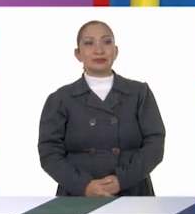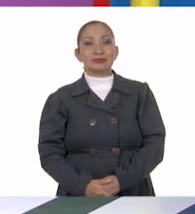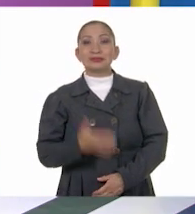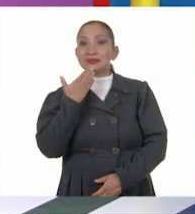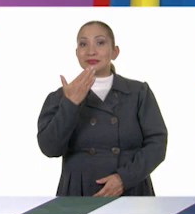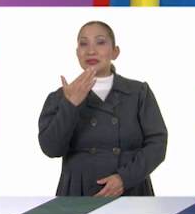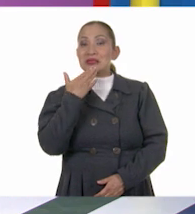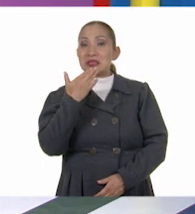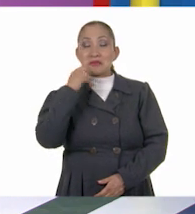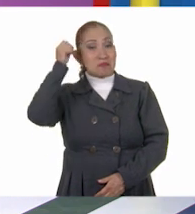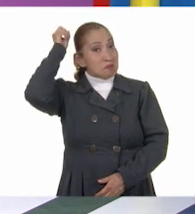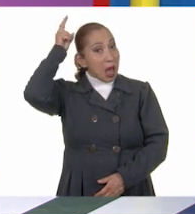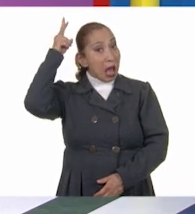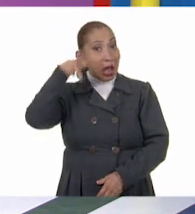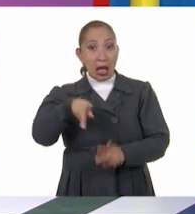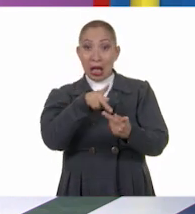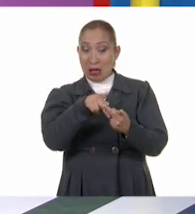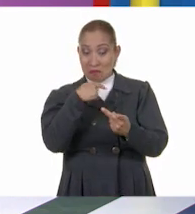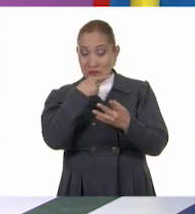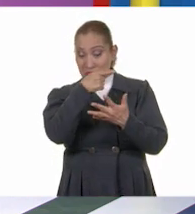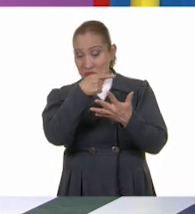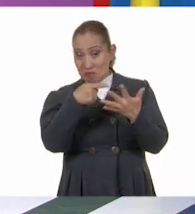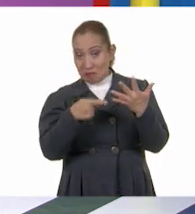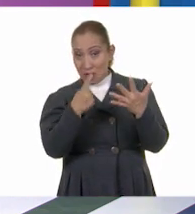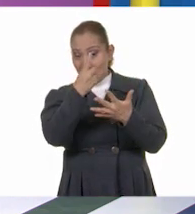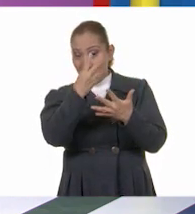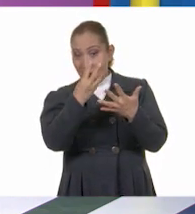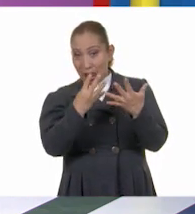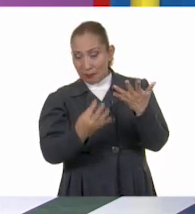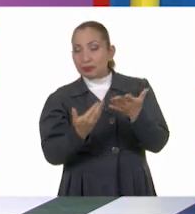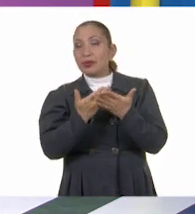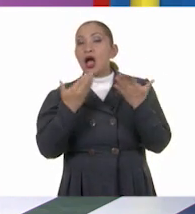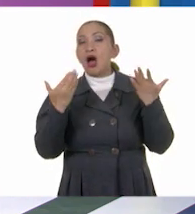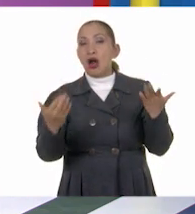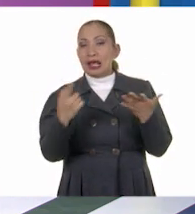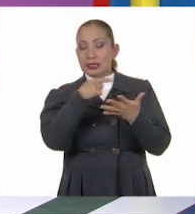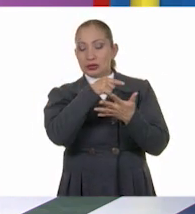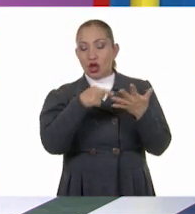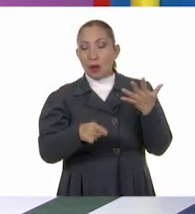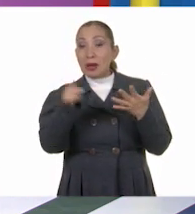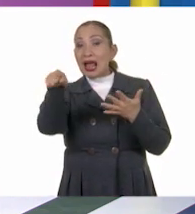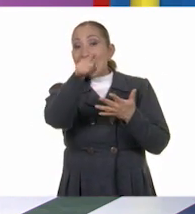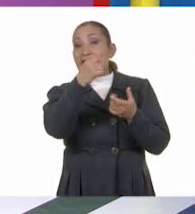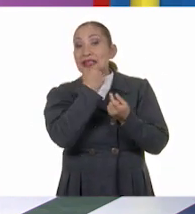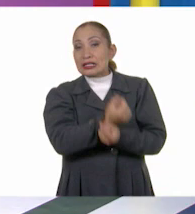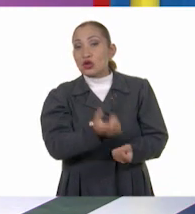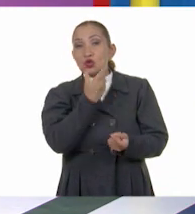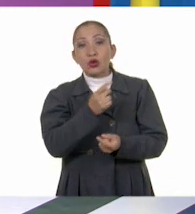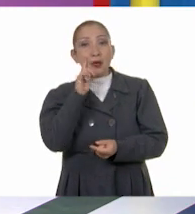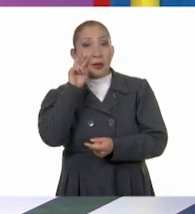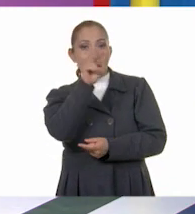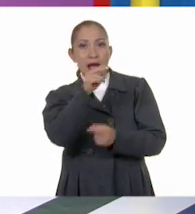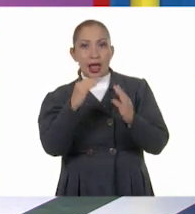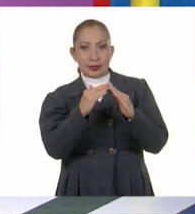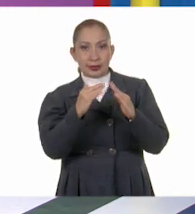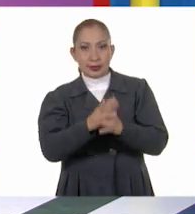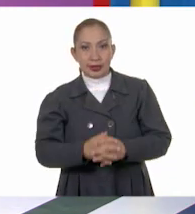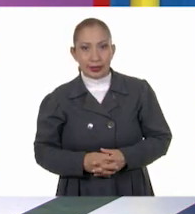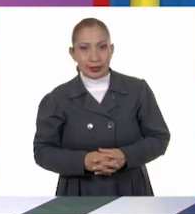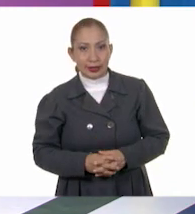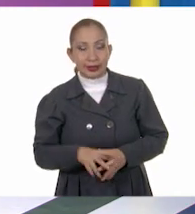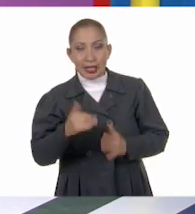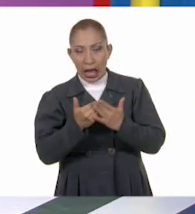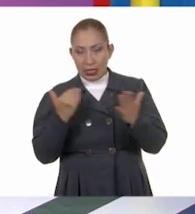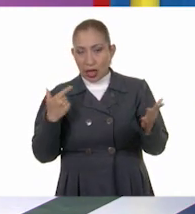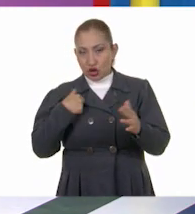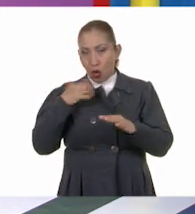Muy bien, Raulito, están perfectos esos pasos. ¿Por qué no hacemos estos pasos para que las niñas y niños lo puedan ver allá en casita? ¿No? Uh-huh. Que ya me